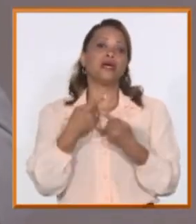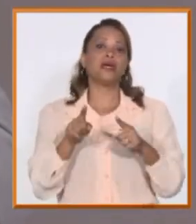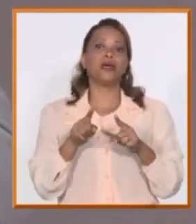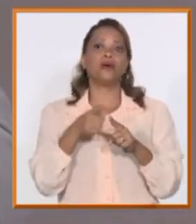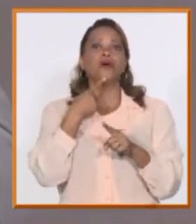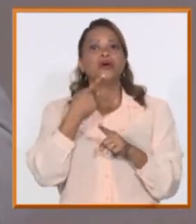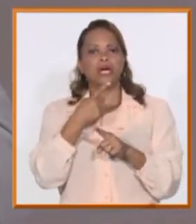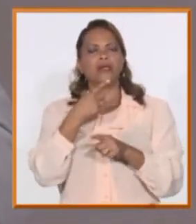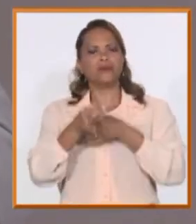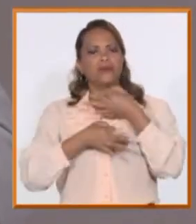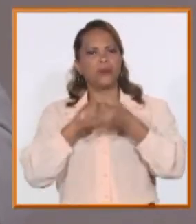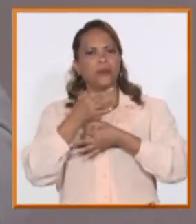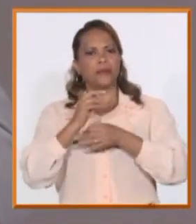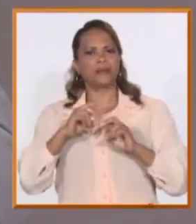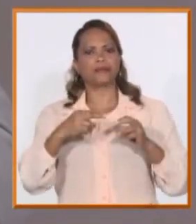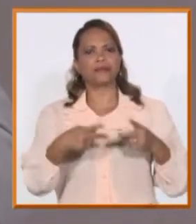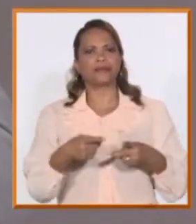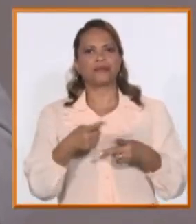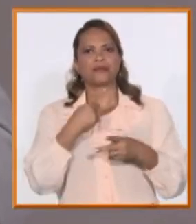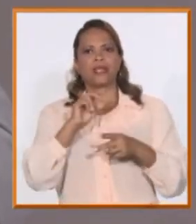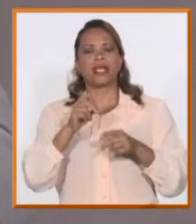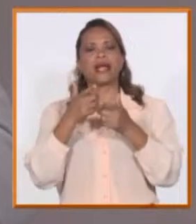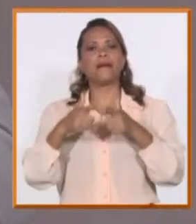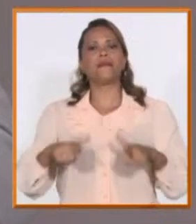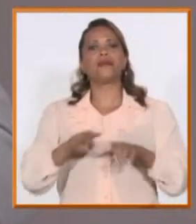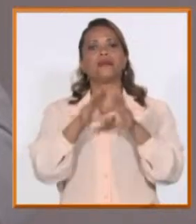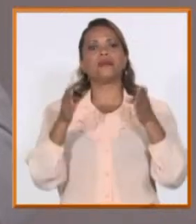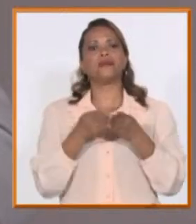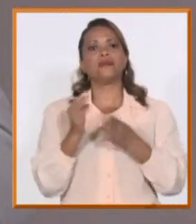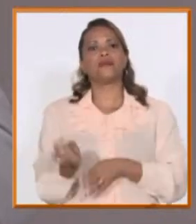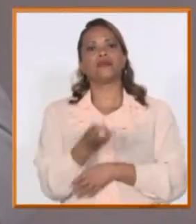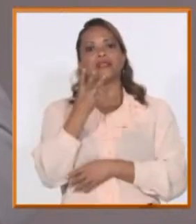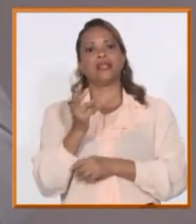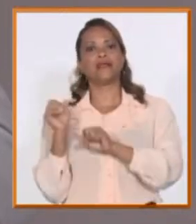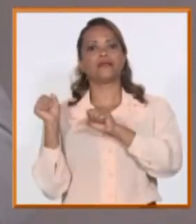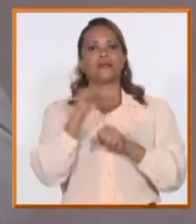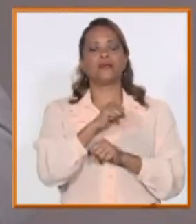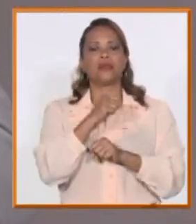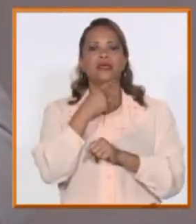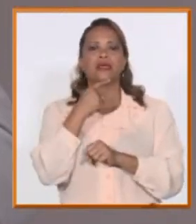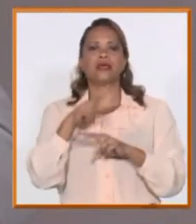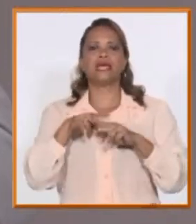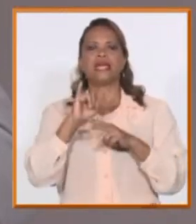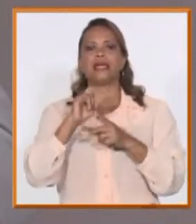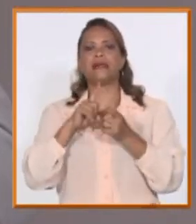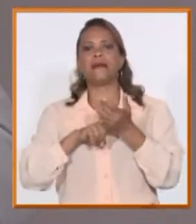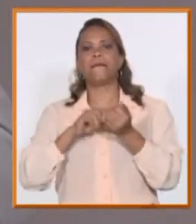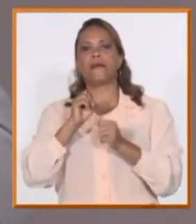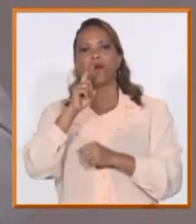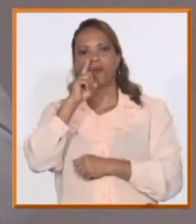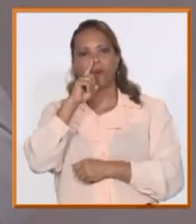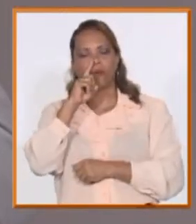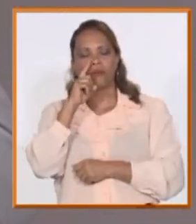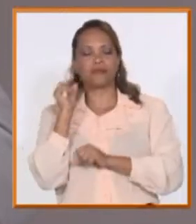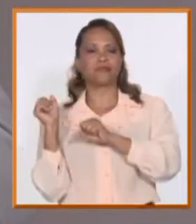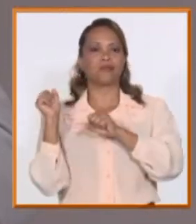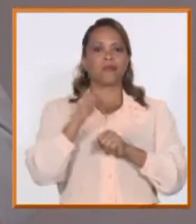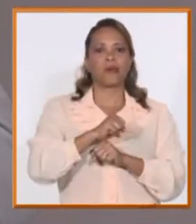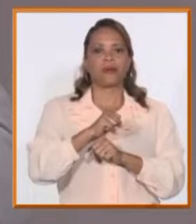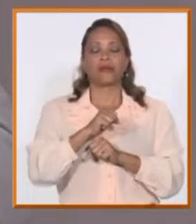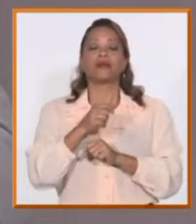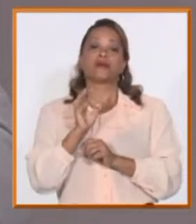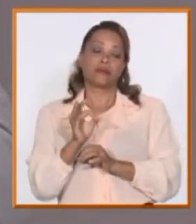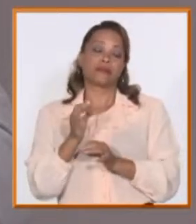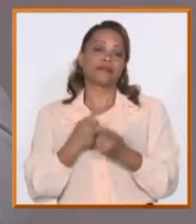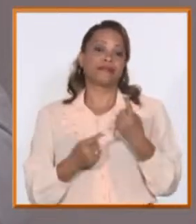lo pueda ratificar, en el Campeonato del Mundo Juvenil 3 de sus combates también lo ganó por Ipón. Es una atleta que es